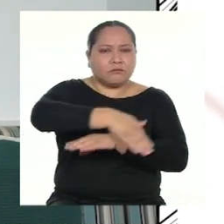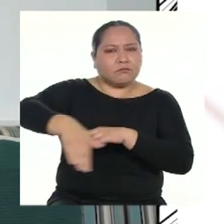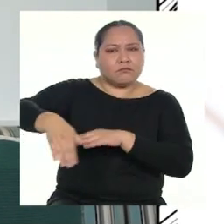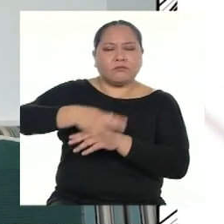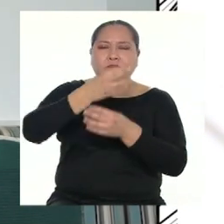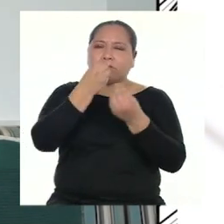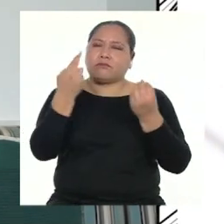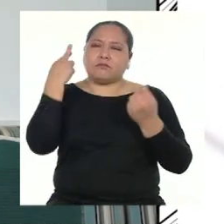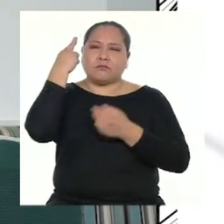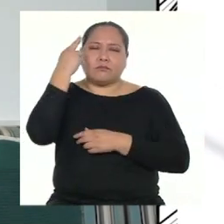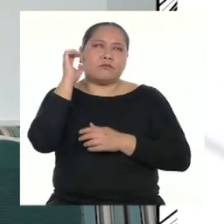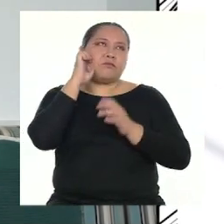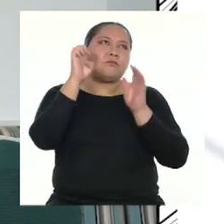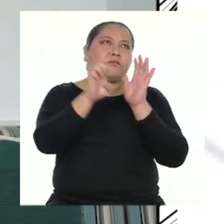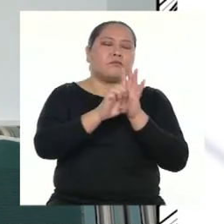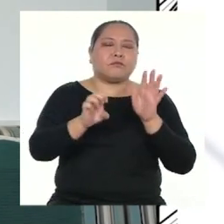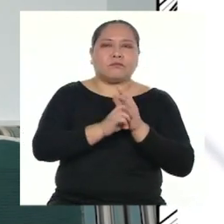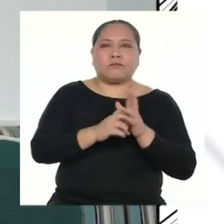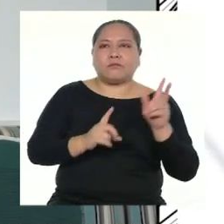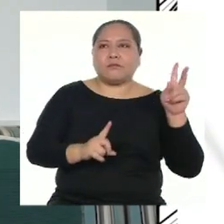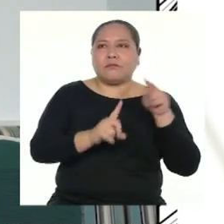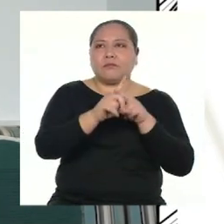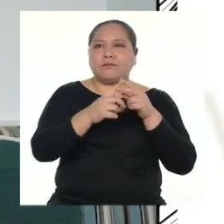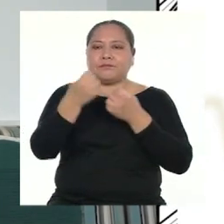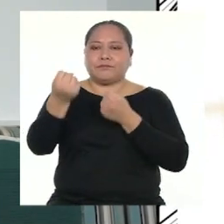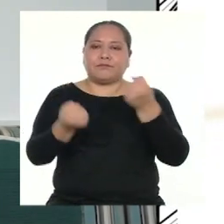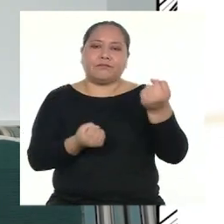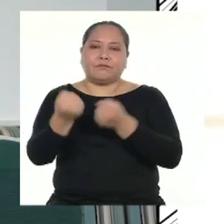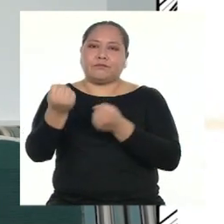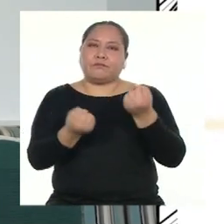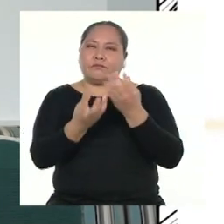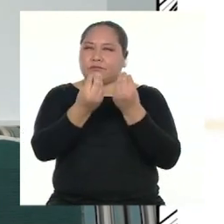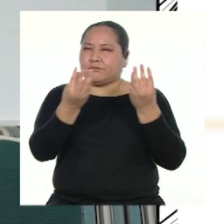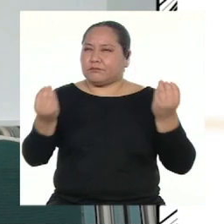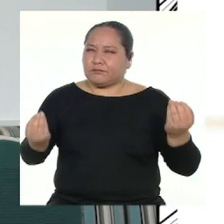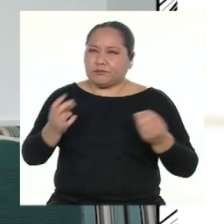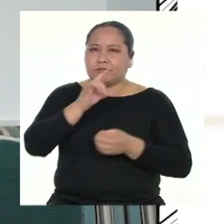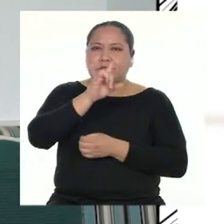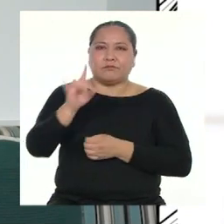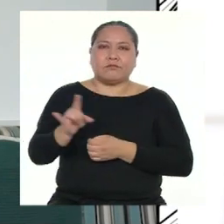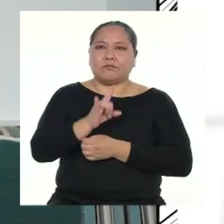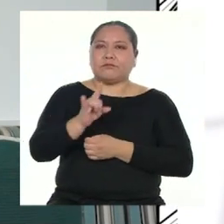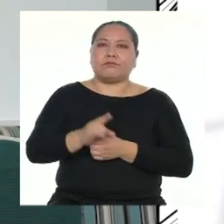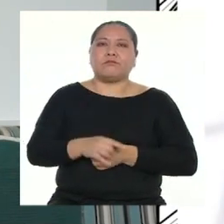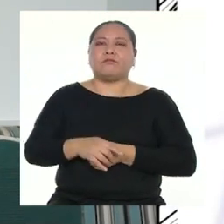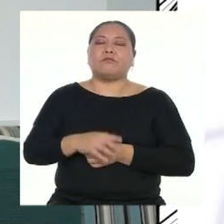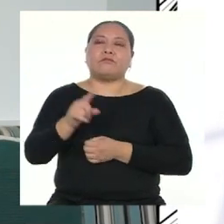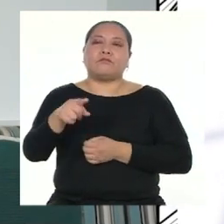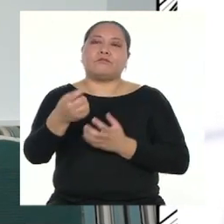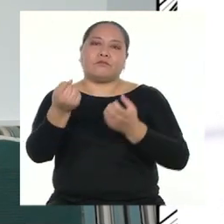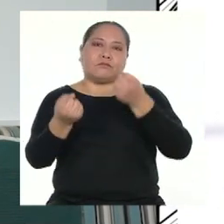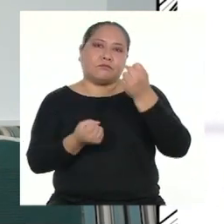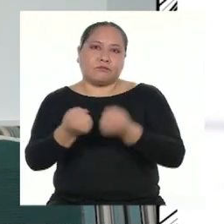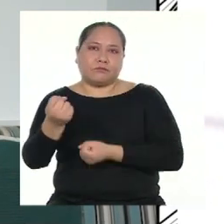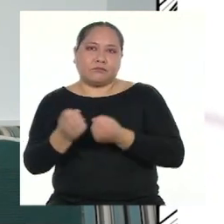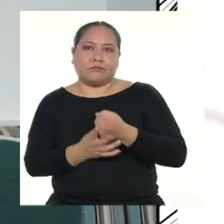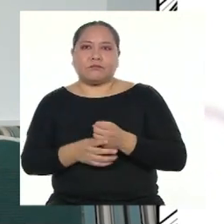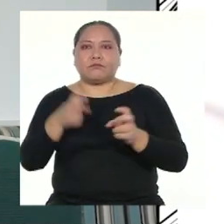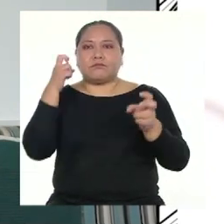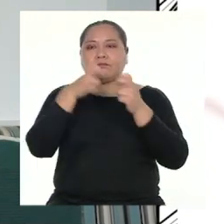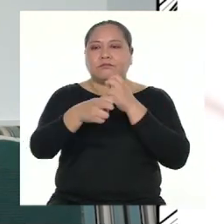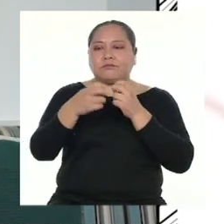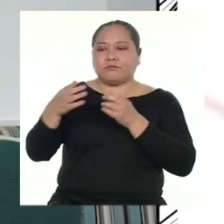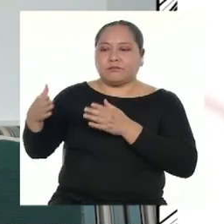varios factores, como por ejemplo la presencia de vehículos en las calles, el uso excesivo de los mismos, los problemas de